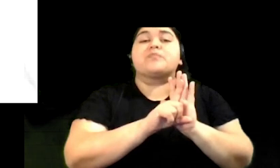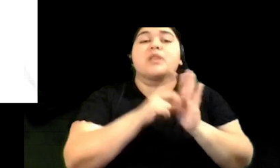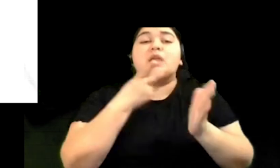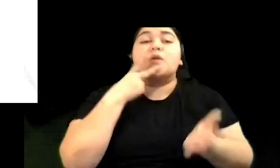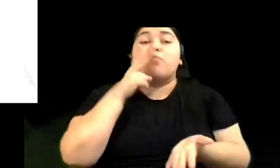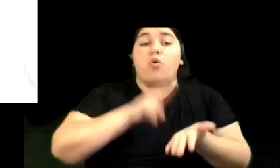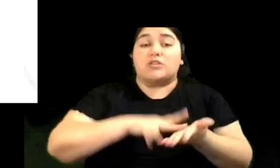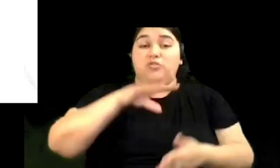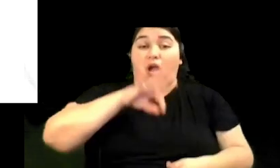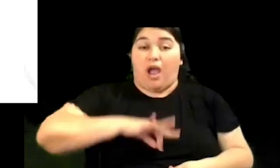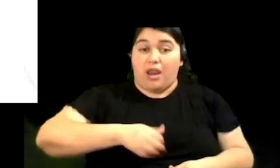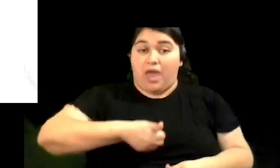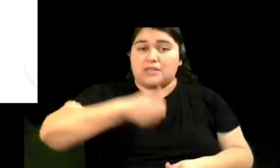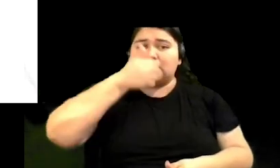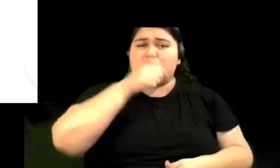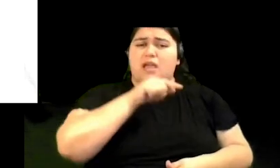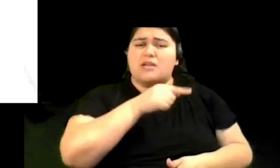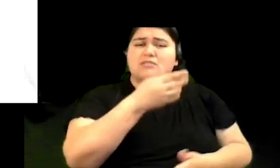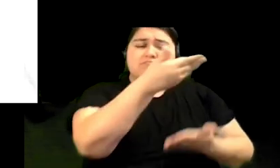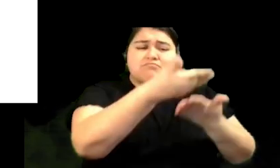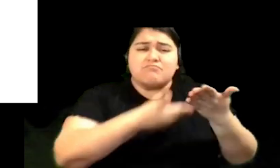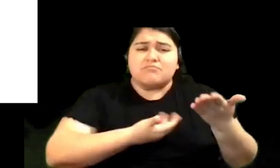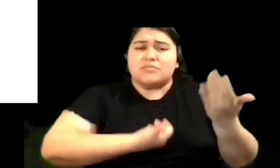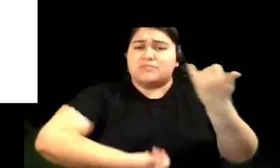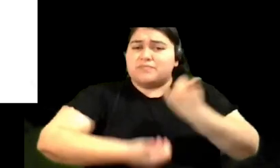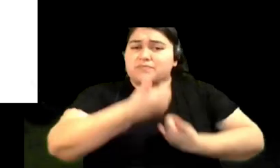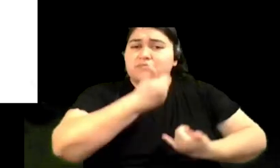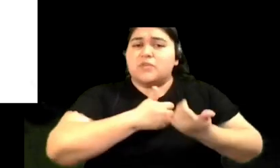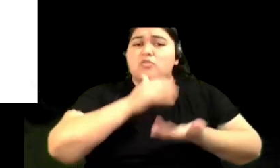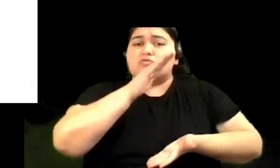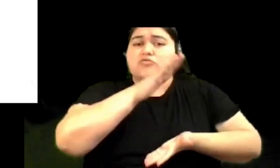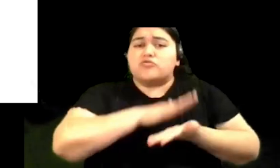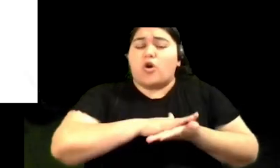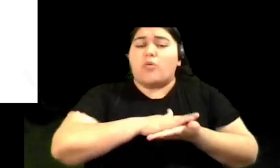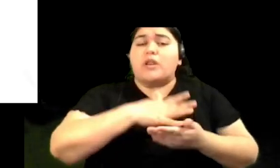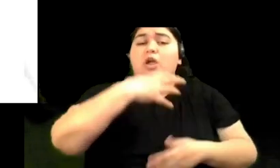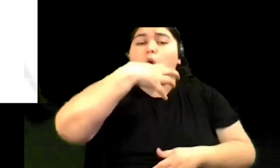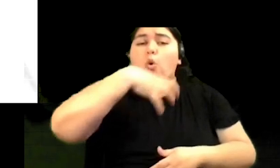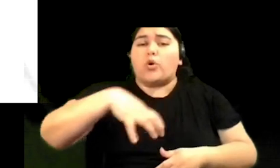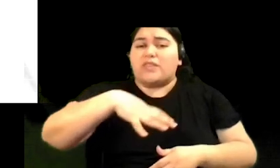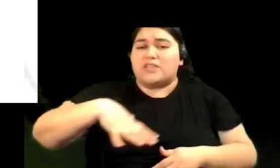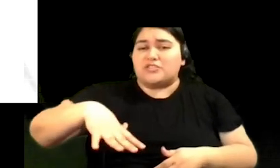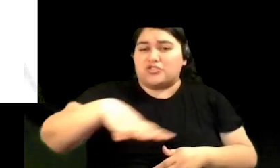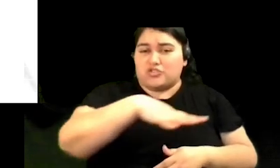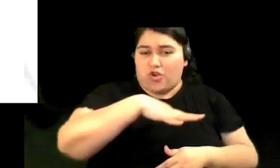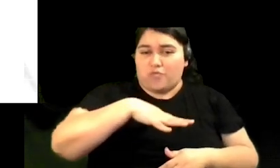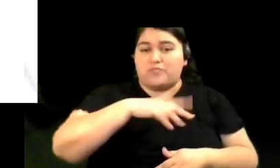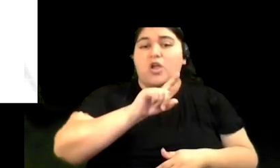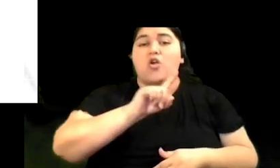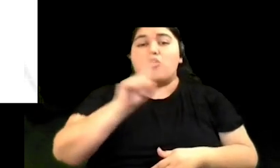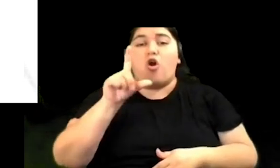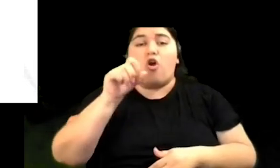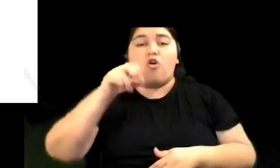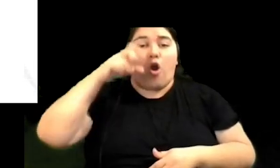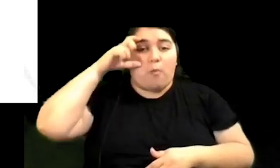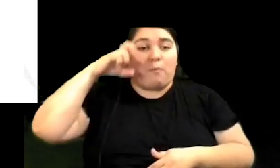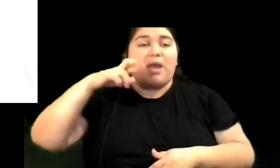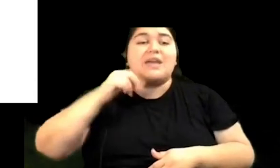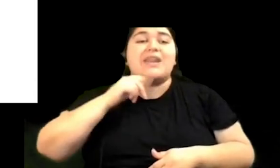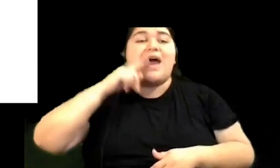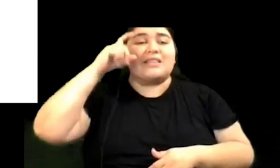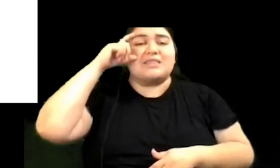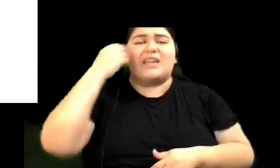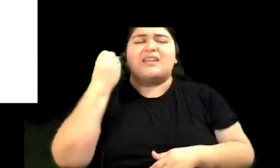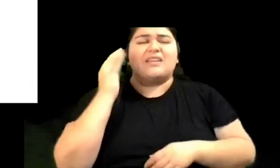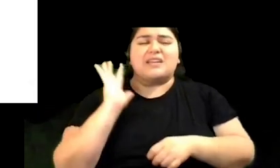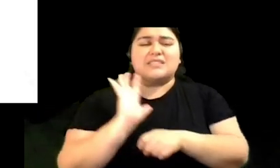la cual nos define qué es una jurisdicción no cooperante, y una jurisdicción no cooperante se